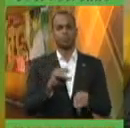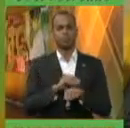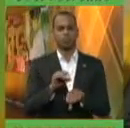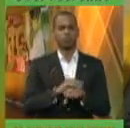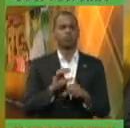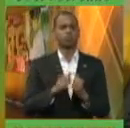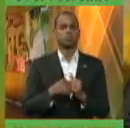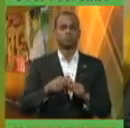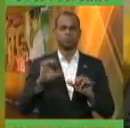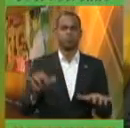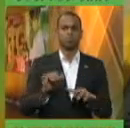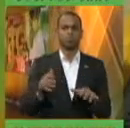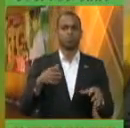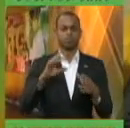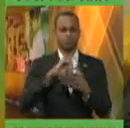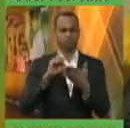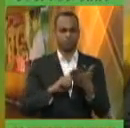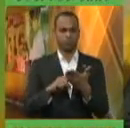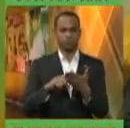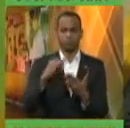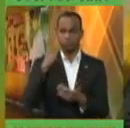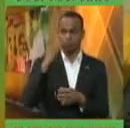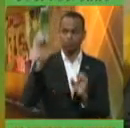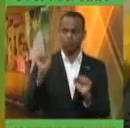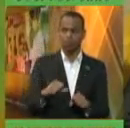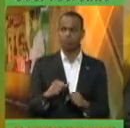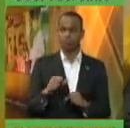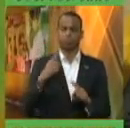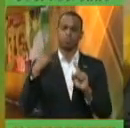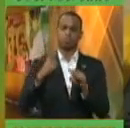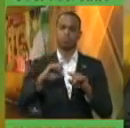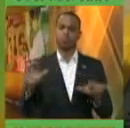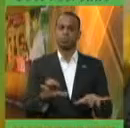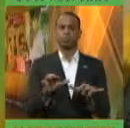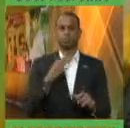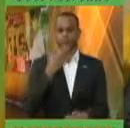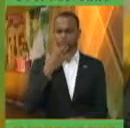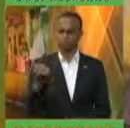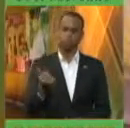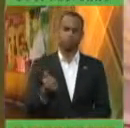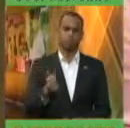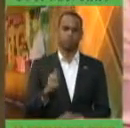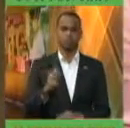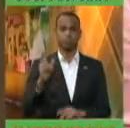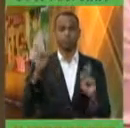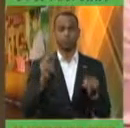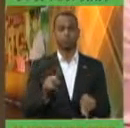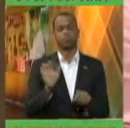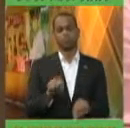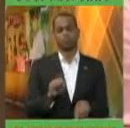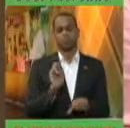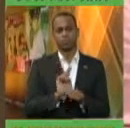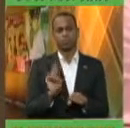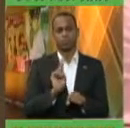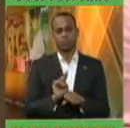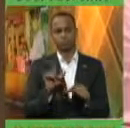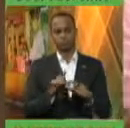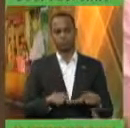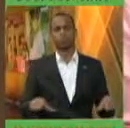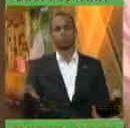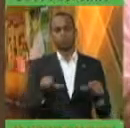cómo se hace de diseñarla si es posible para que se hagan lo mejor y que la persona puedan utilizar nuestros espacios